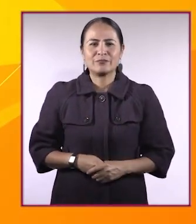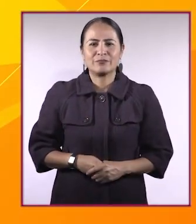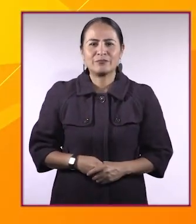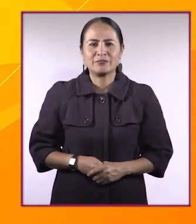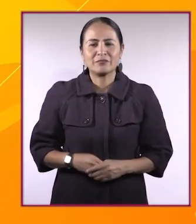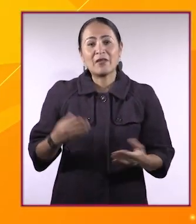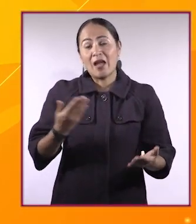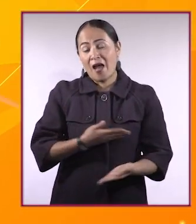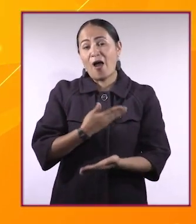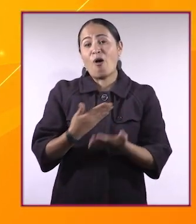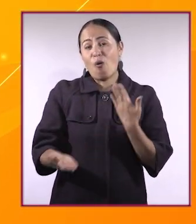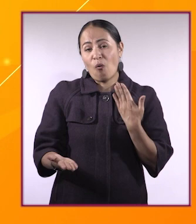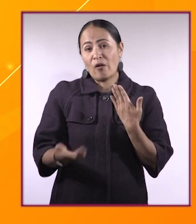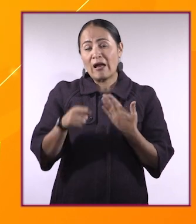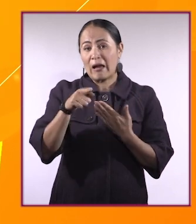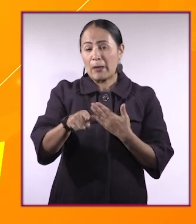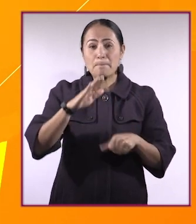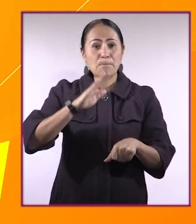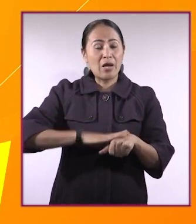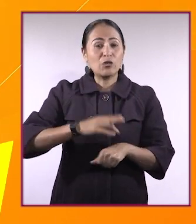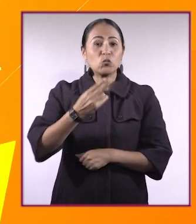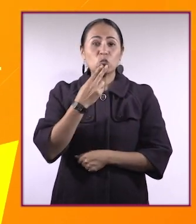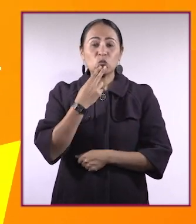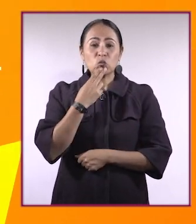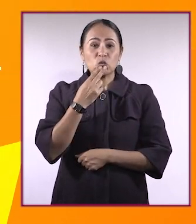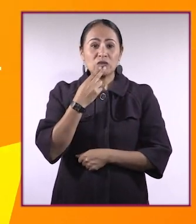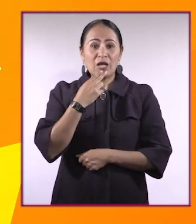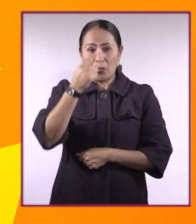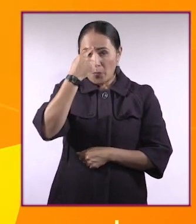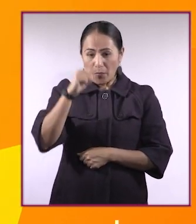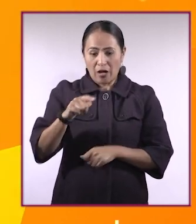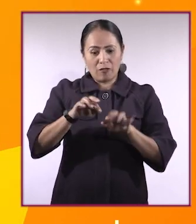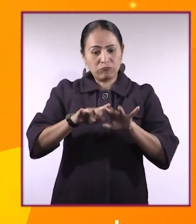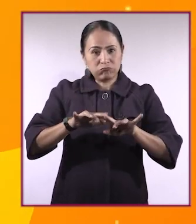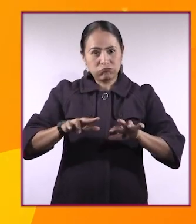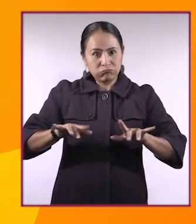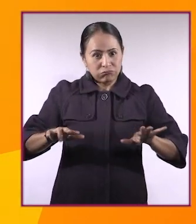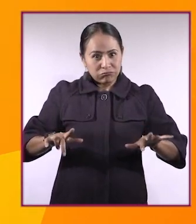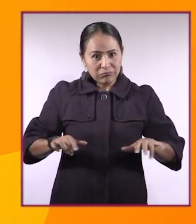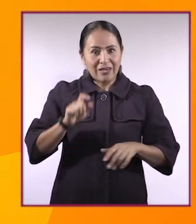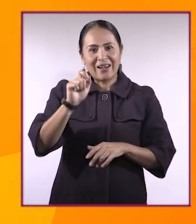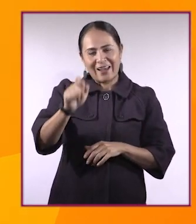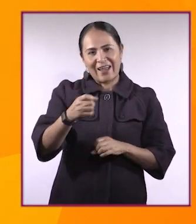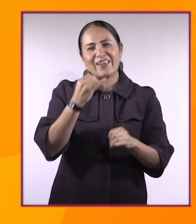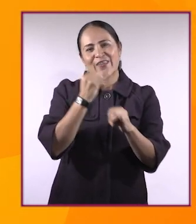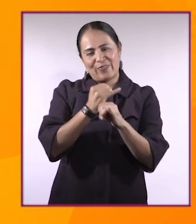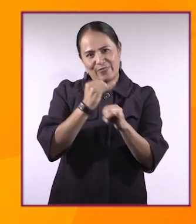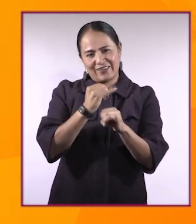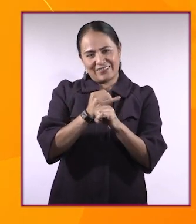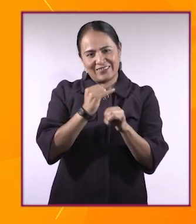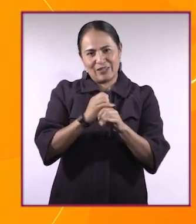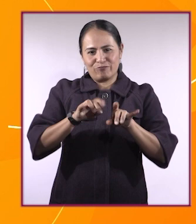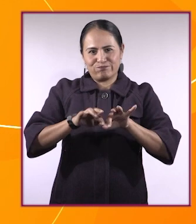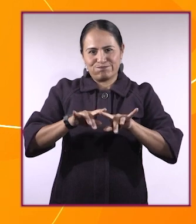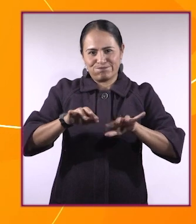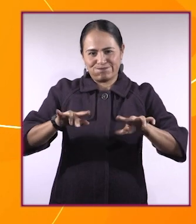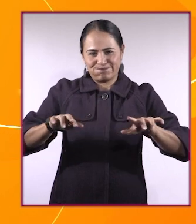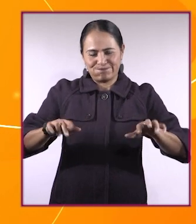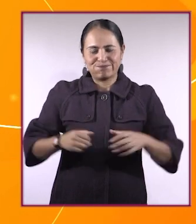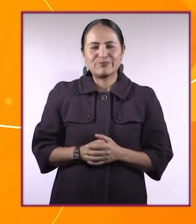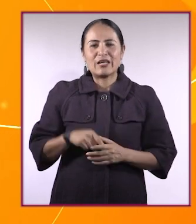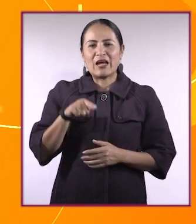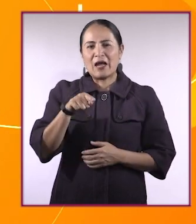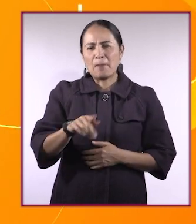digital. Y en estos tiempos, ¿cuál es el soporte más utilizado para escribir? El soporte